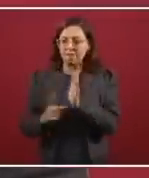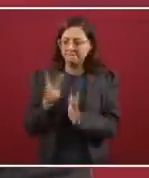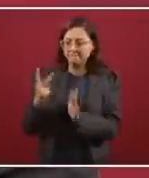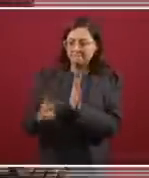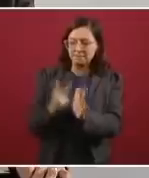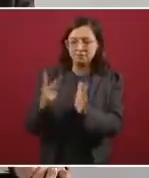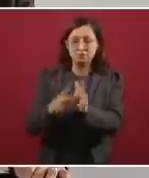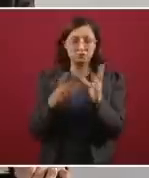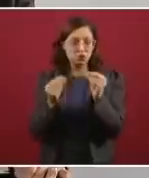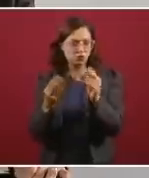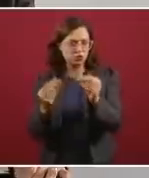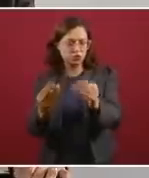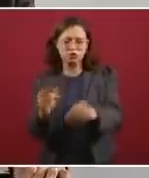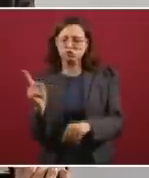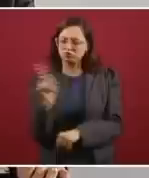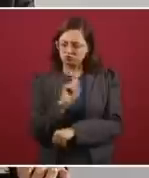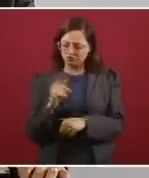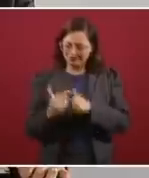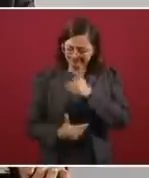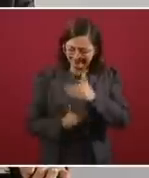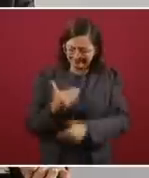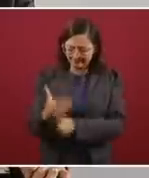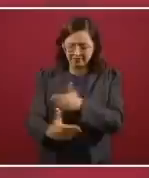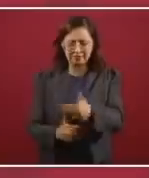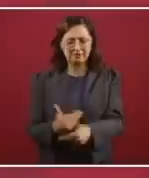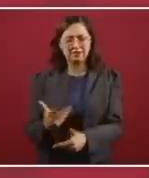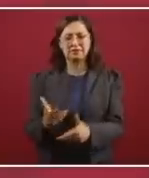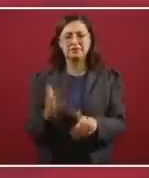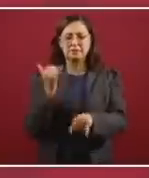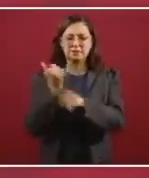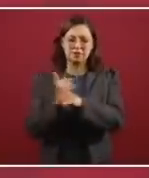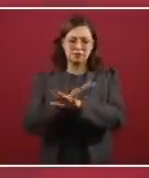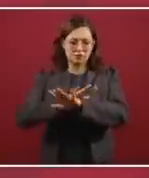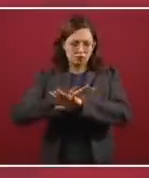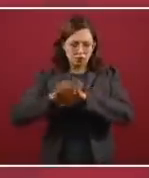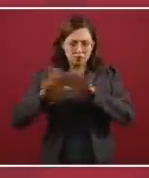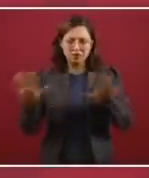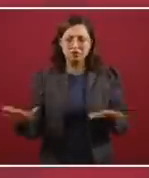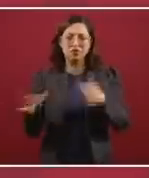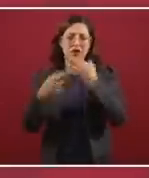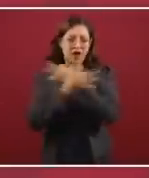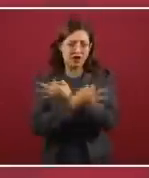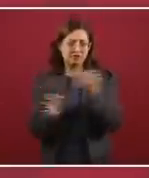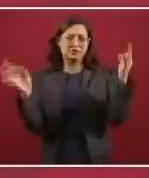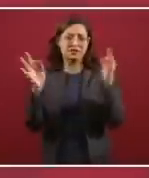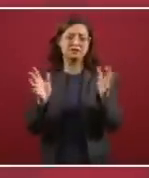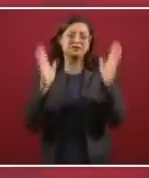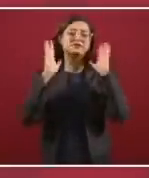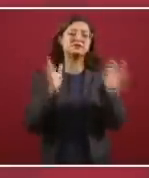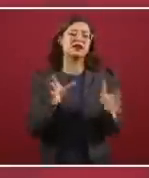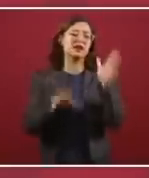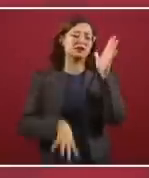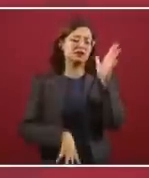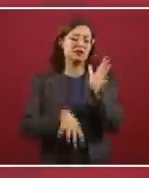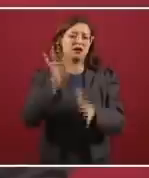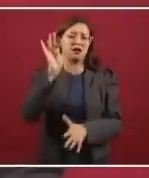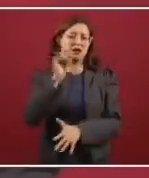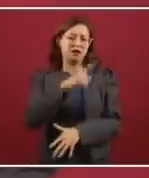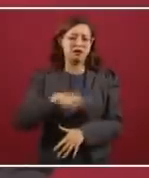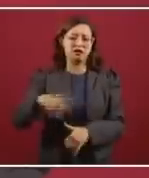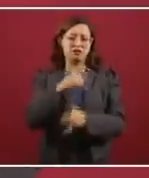que podamos dar la información, la noticia de que ya se